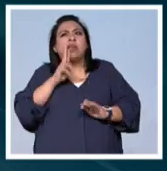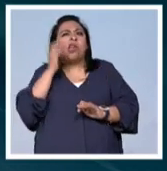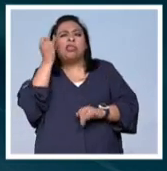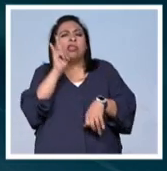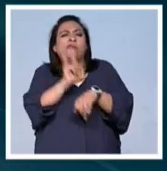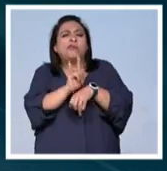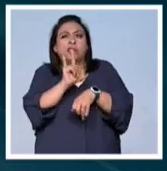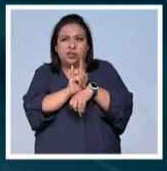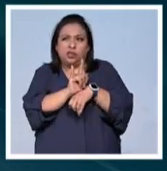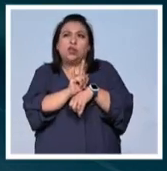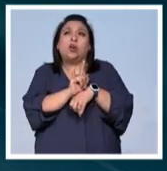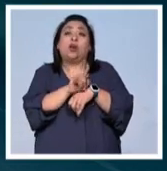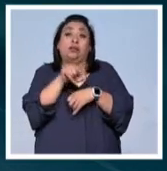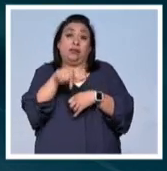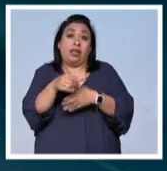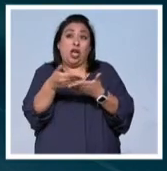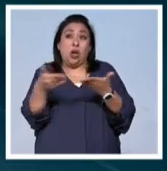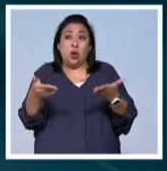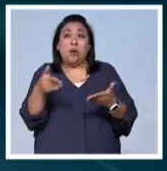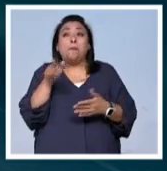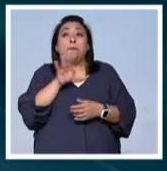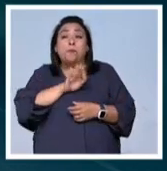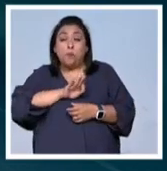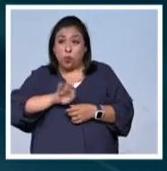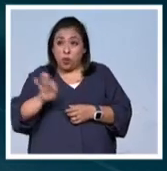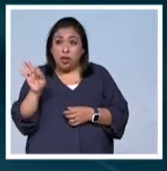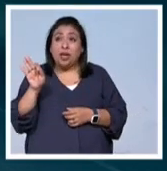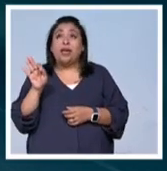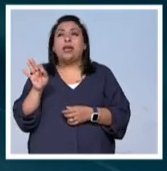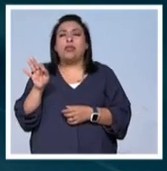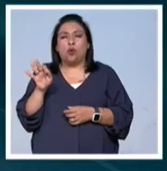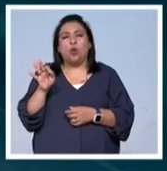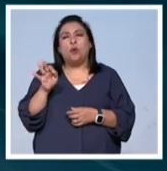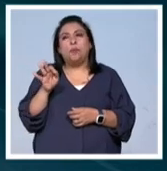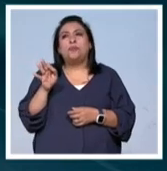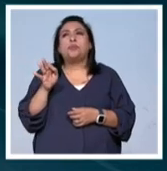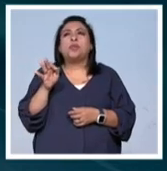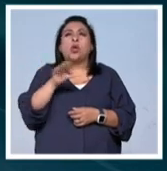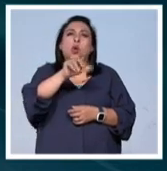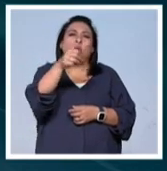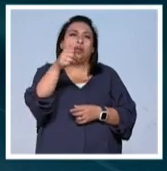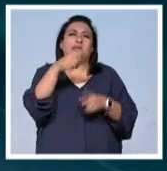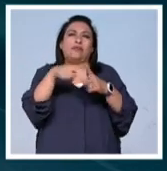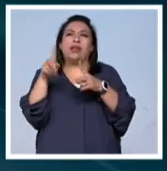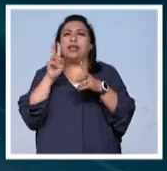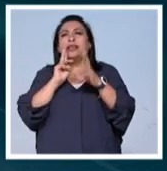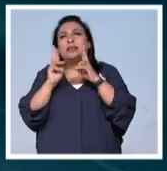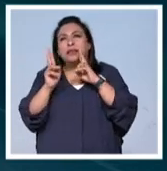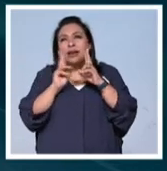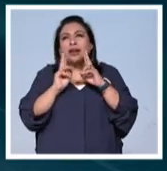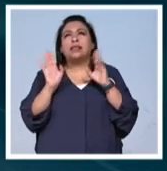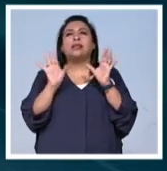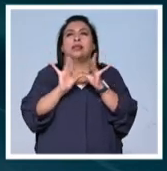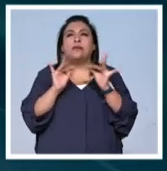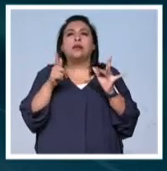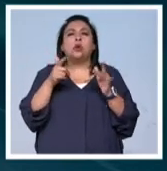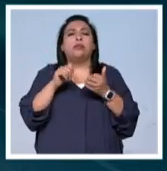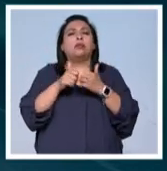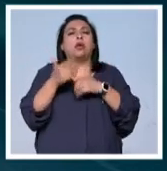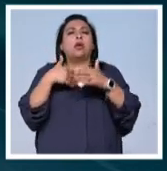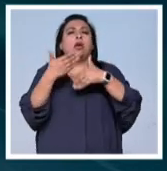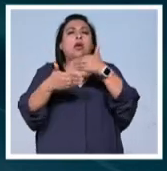ficción en este caso además me permitió como entramar estas otras como narrativas que fui